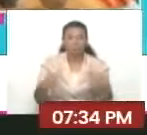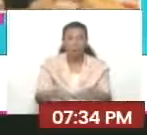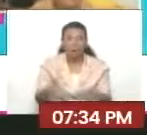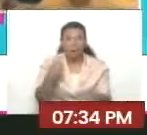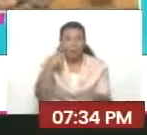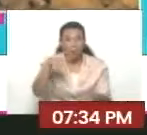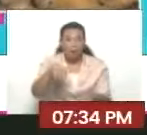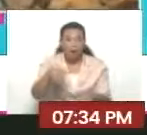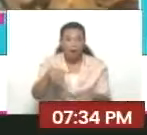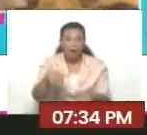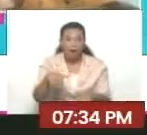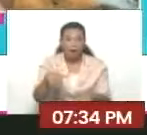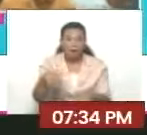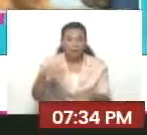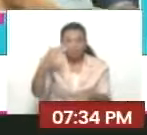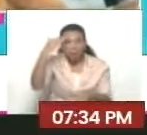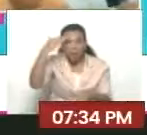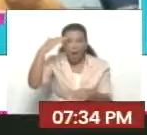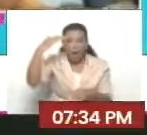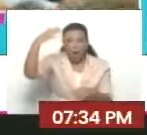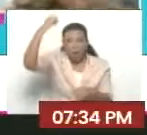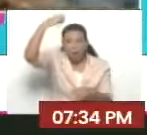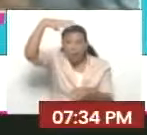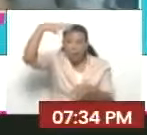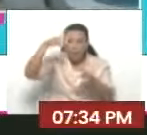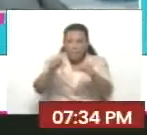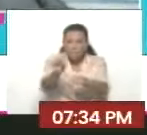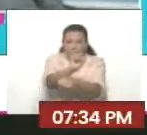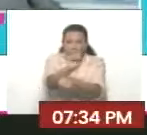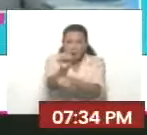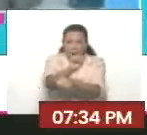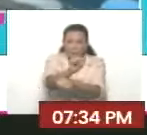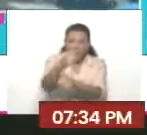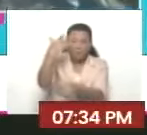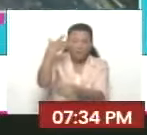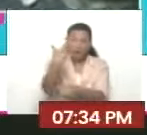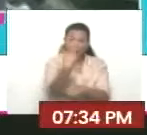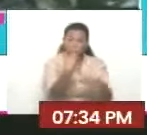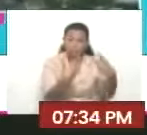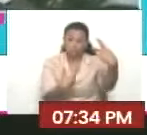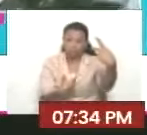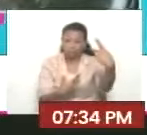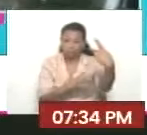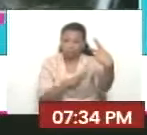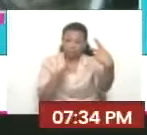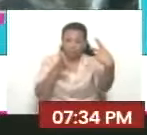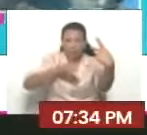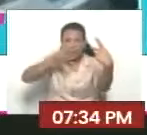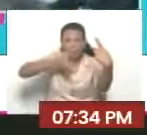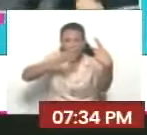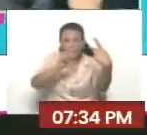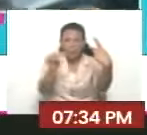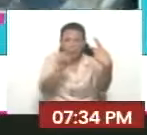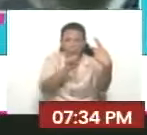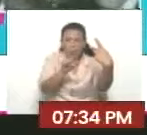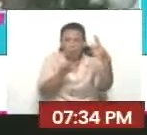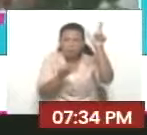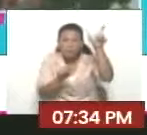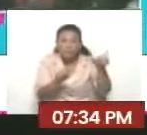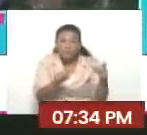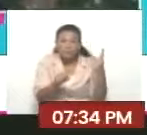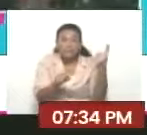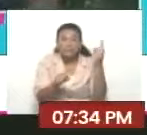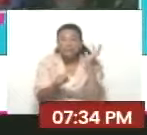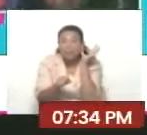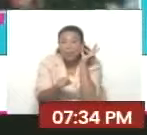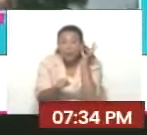cuando, como yo traigo una luz adentro del carro, para con Maduro en la vía, para las cámaras, veo que una señora